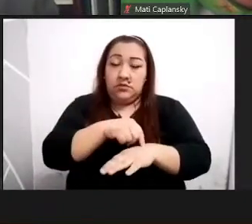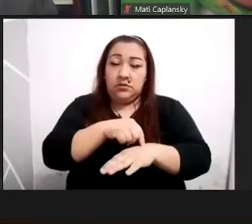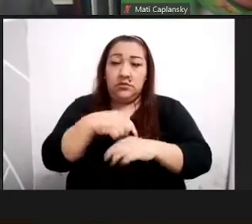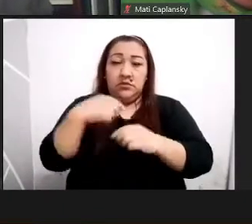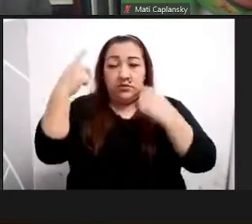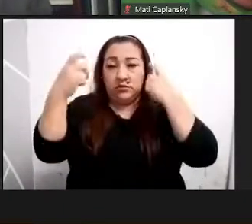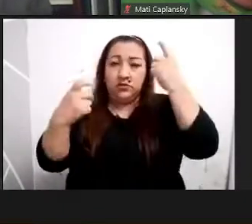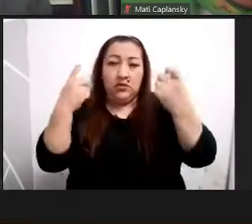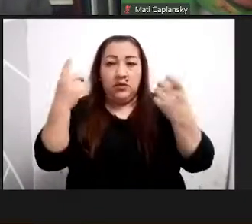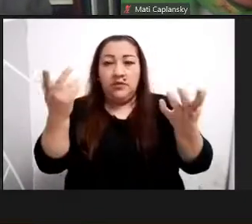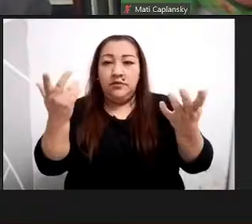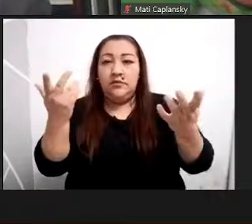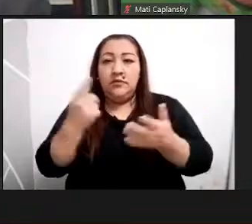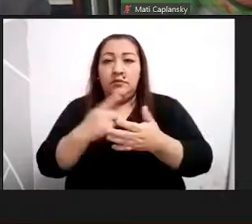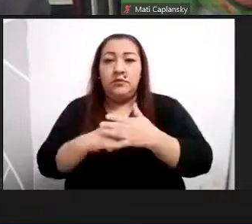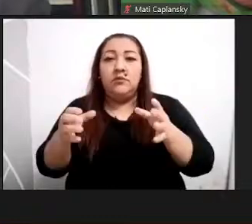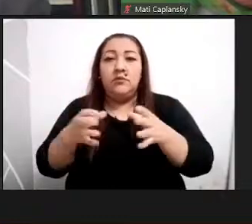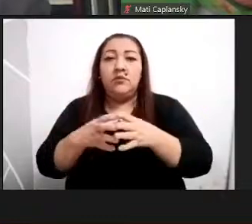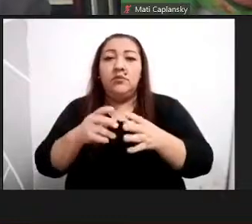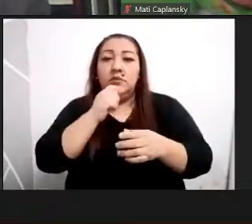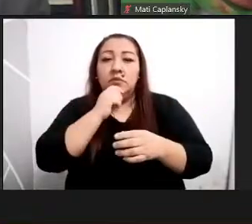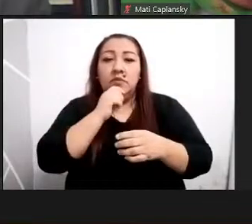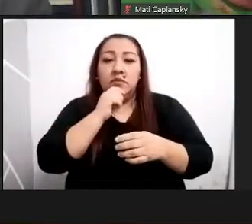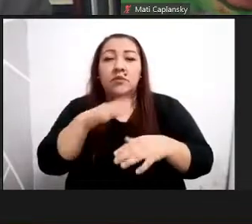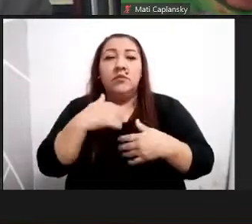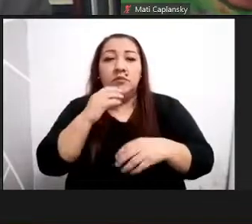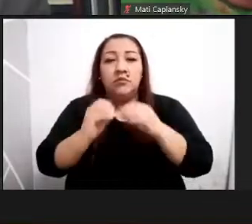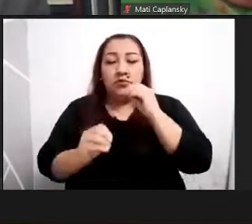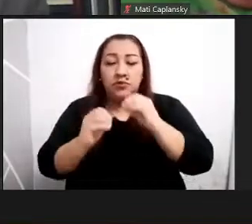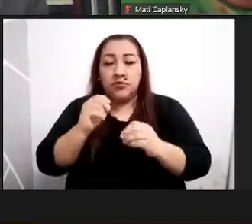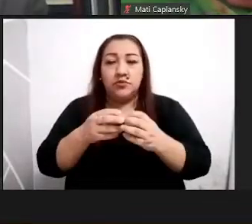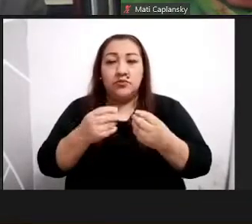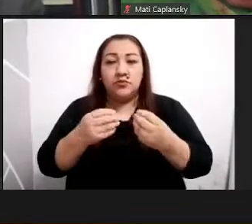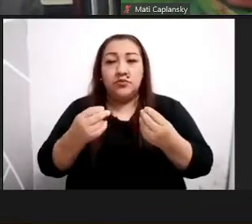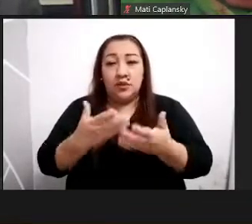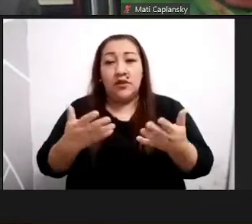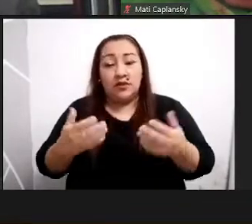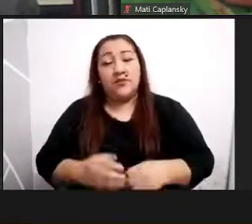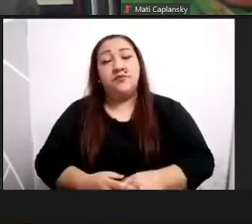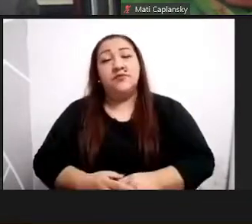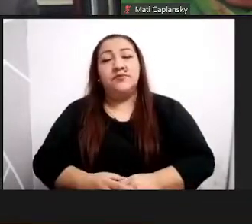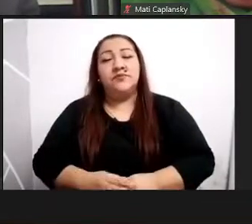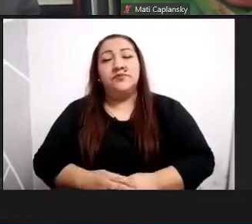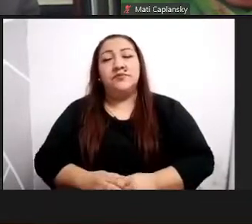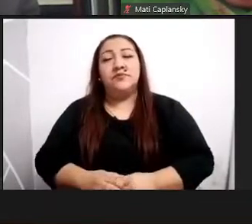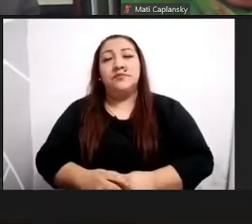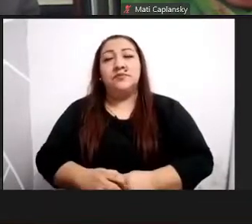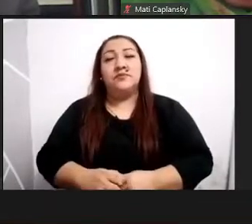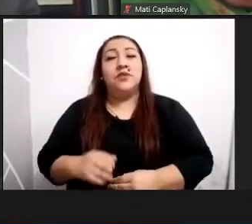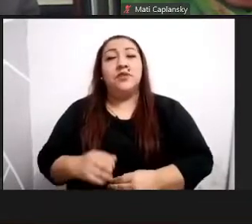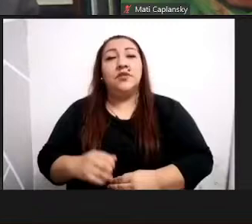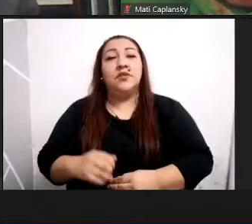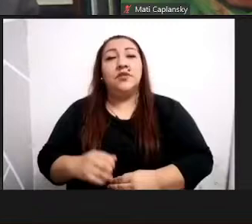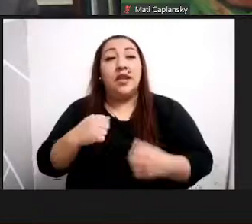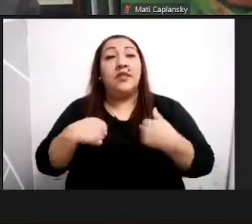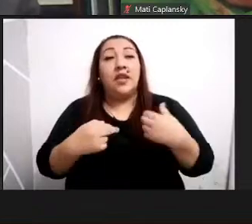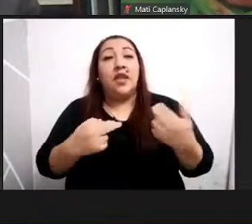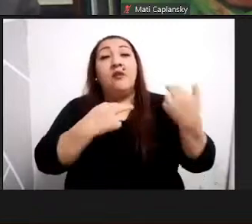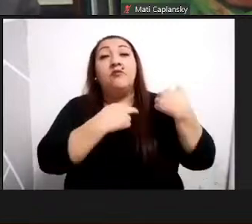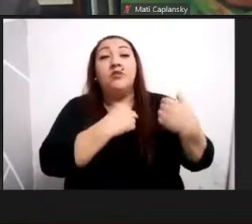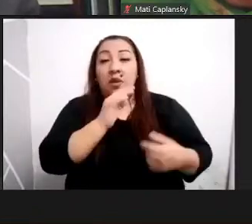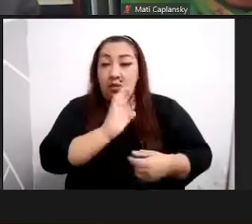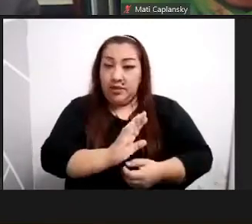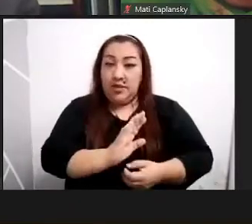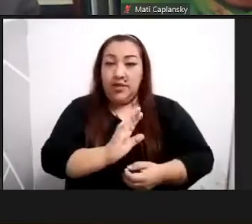de que el sector privado de alguna forma resuelve muchas de estas cosas y que el Estado no tiene que jugar un rol, y ya hemos visto que eso